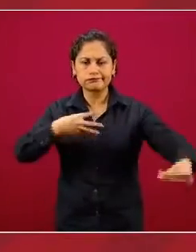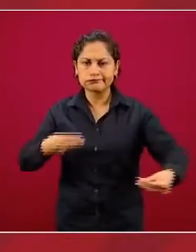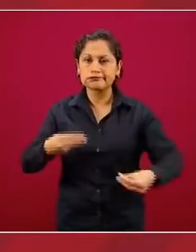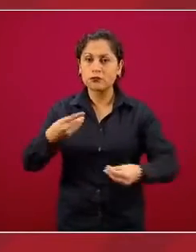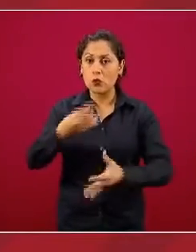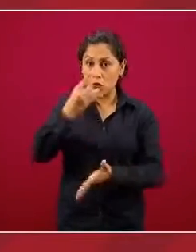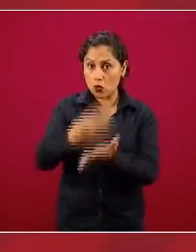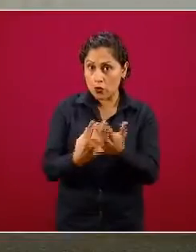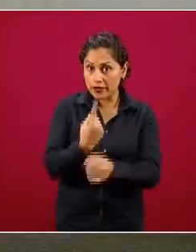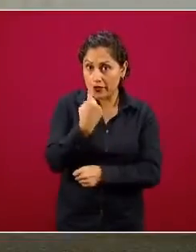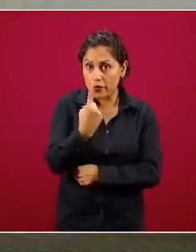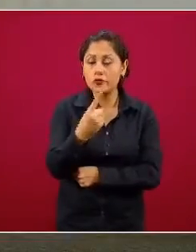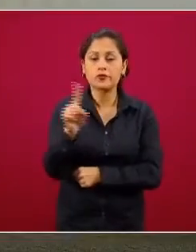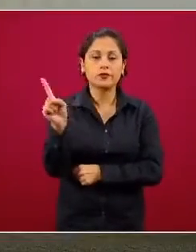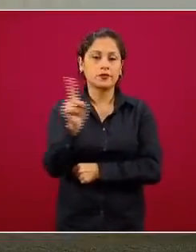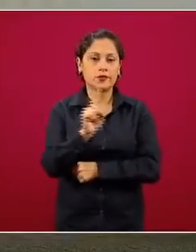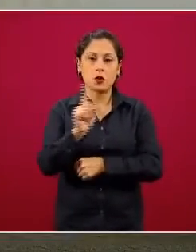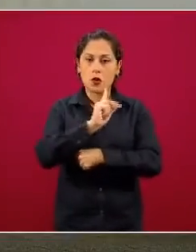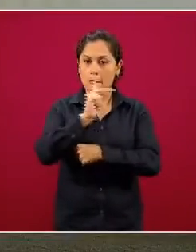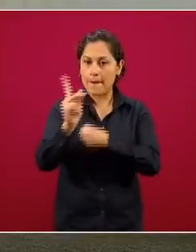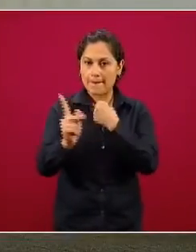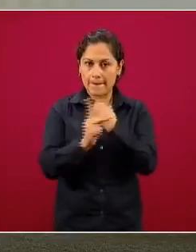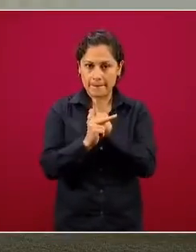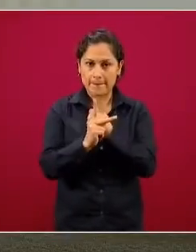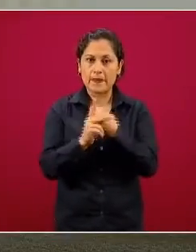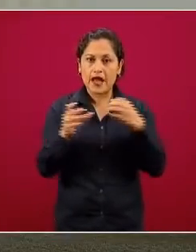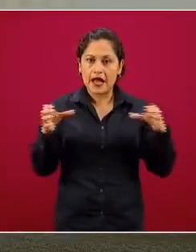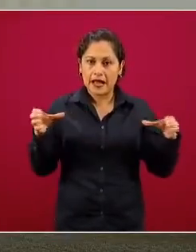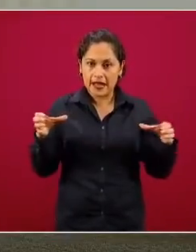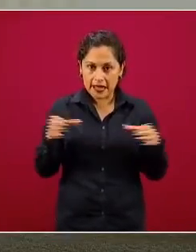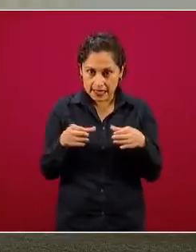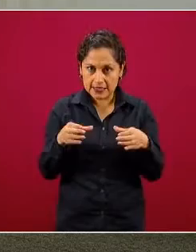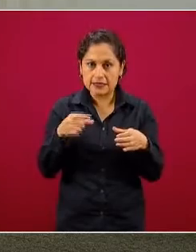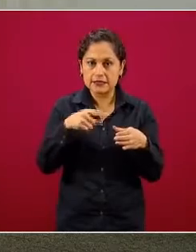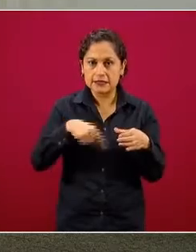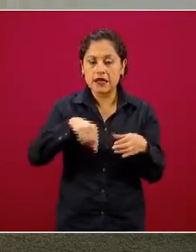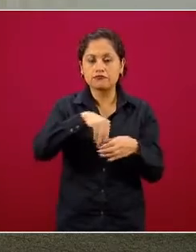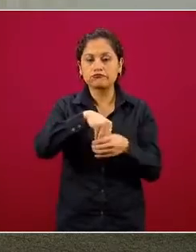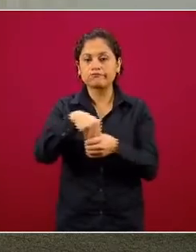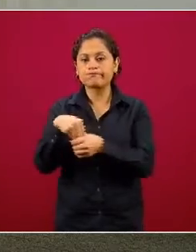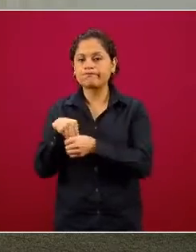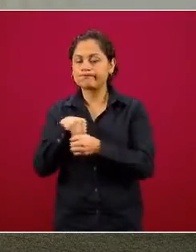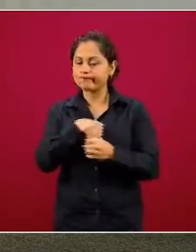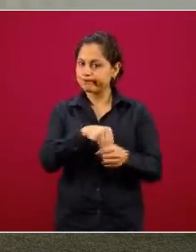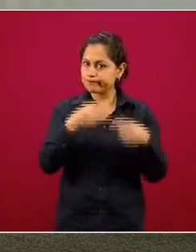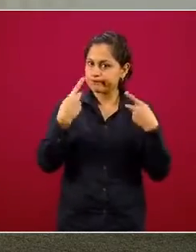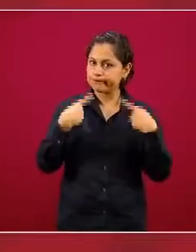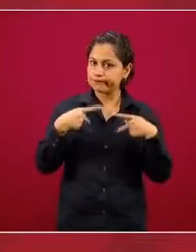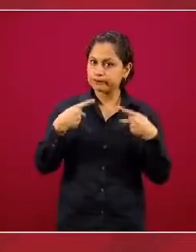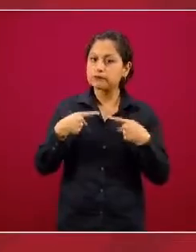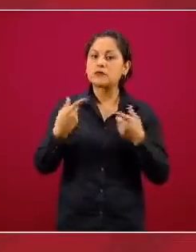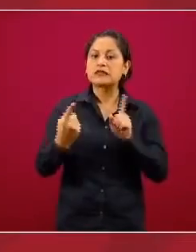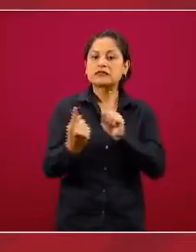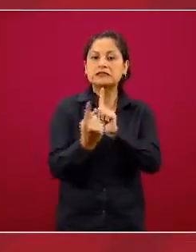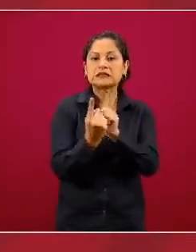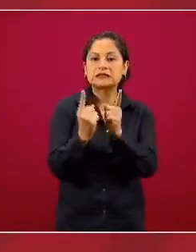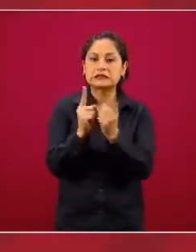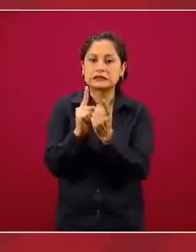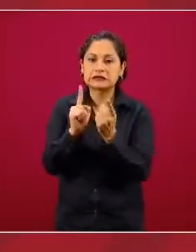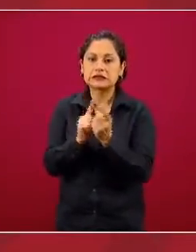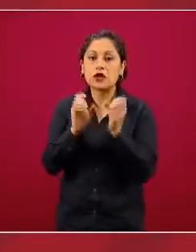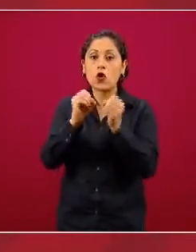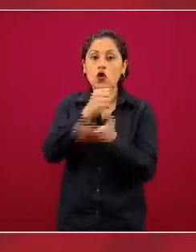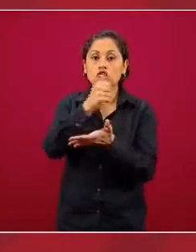países pequeños, donde hay además mucha densidad poblacional o proximidad física entre las ciudades, por ejemplo,